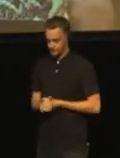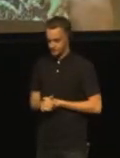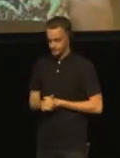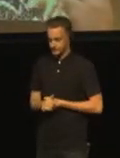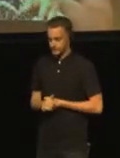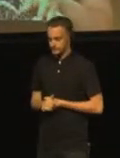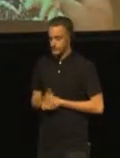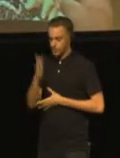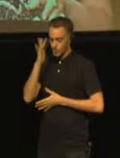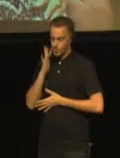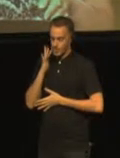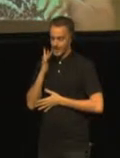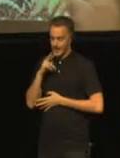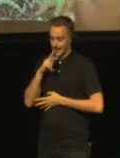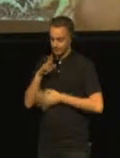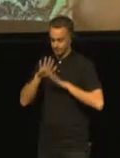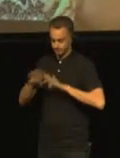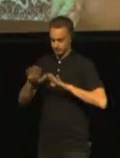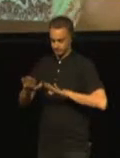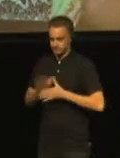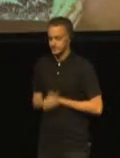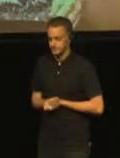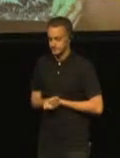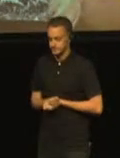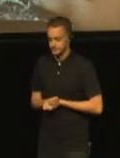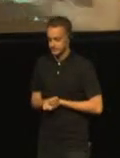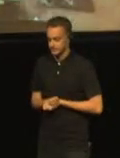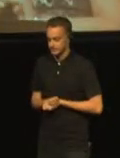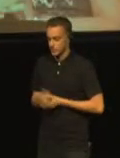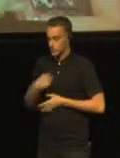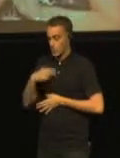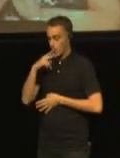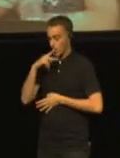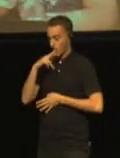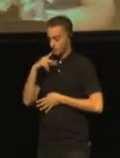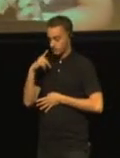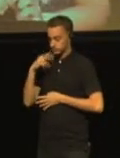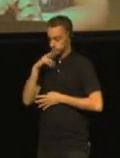velocidad? Uy, yo soy famosa porque hablo como un torpedo.